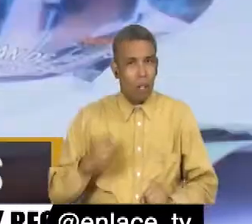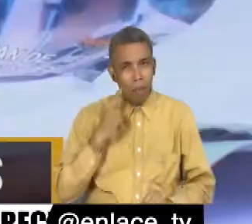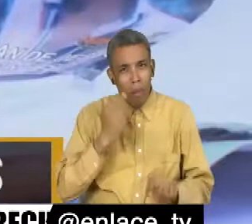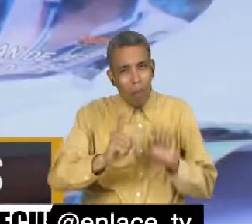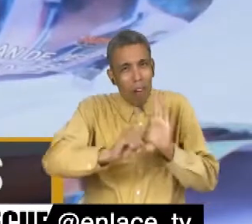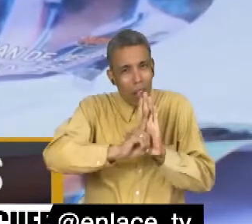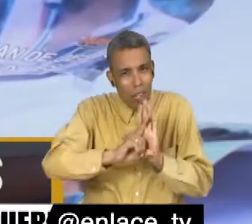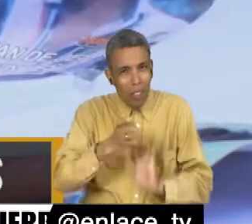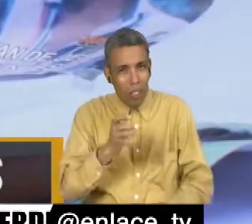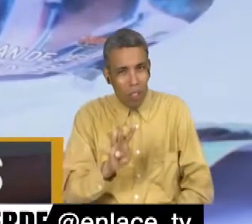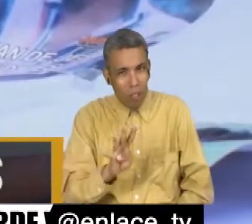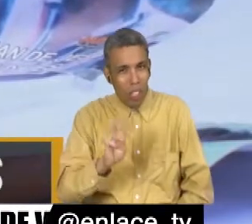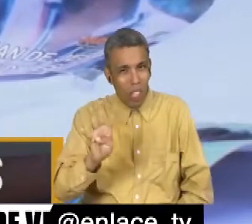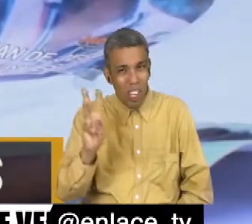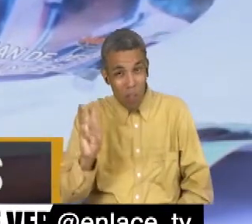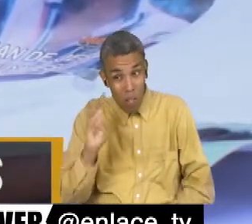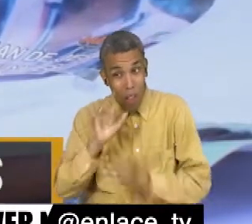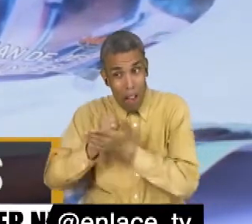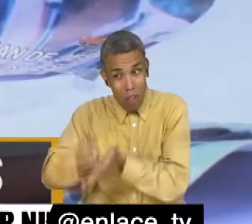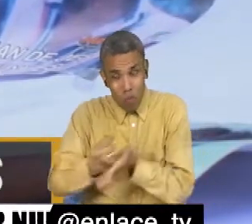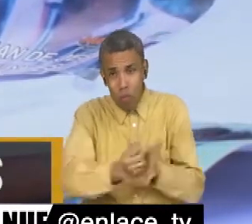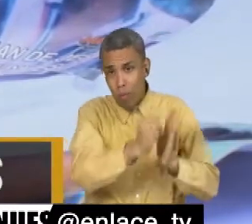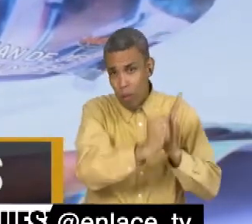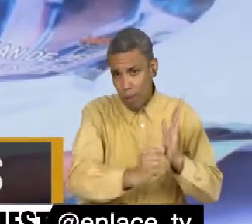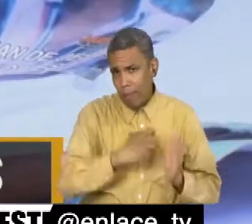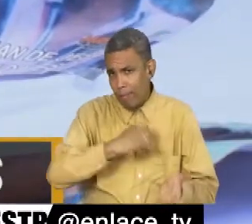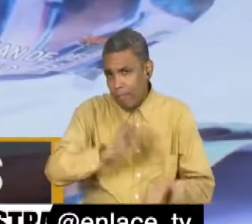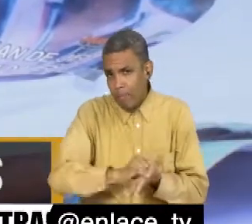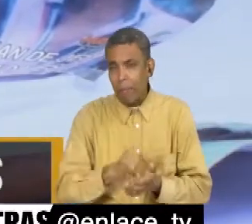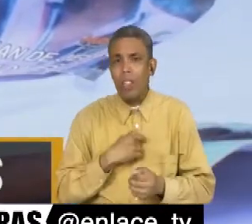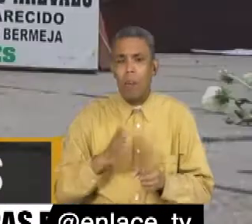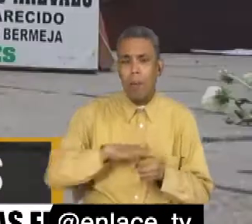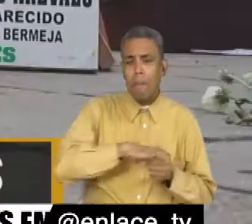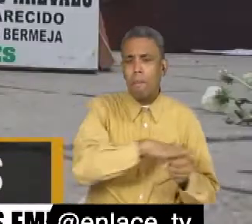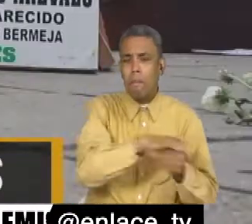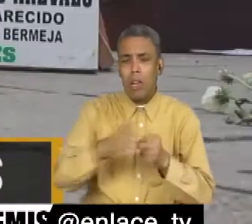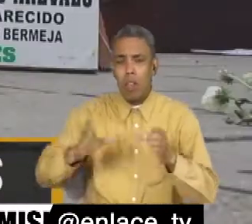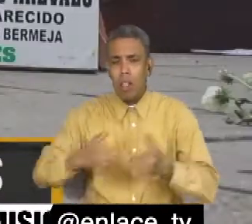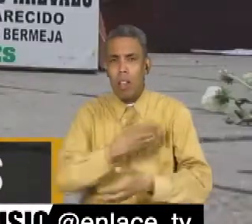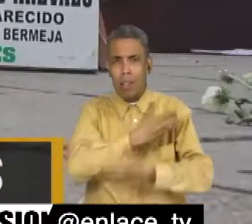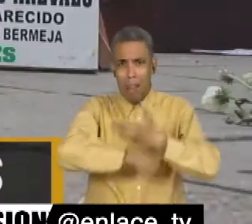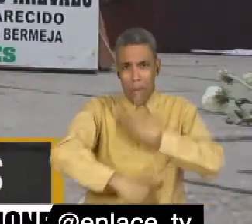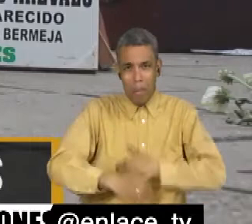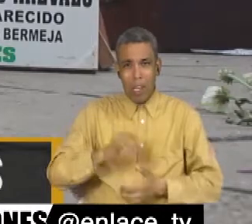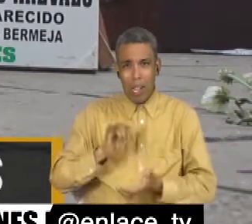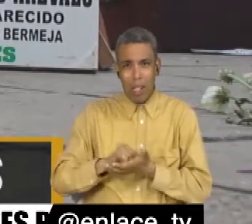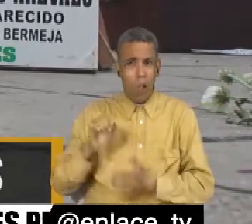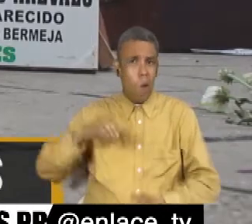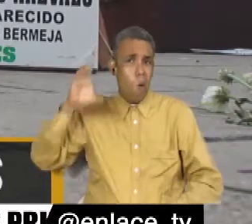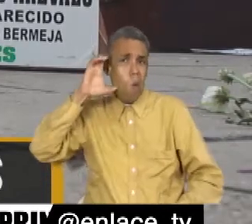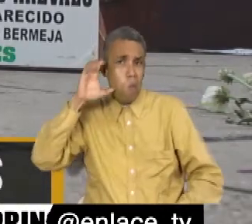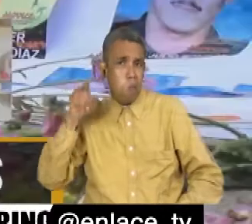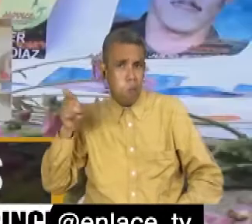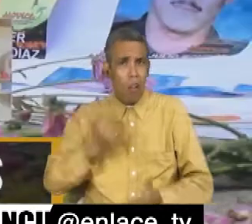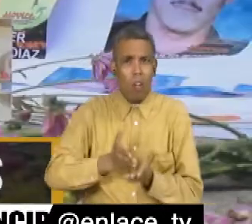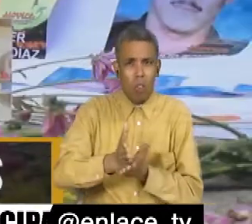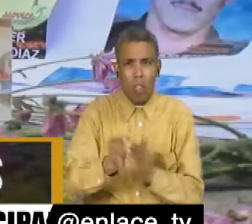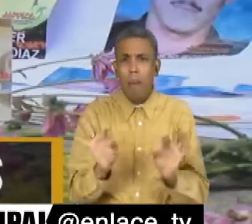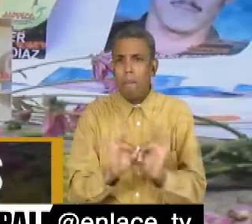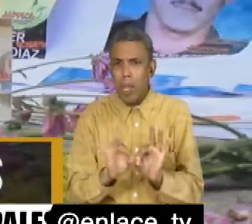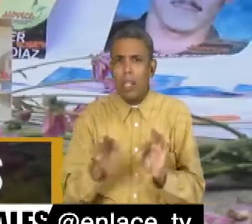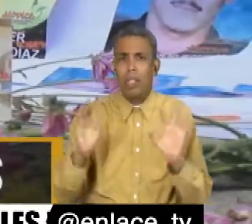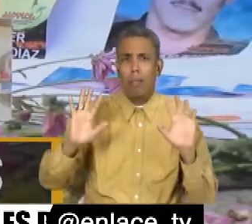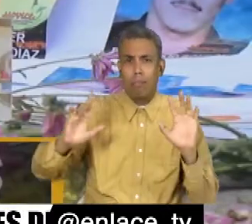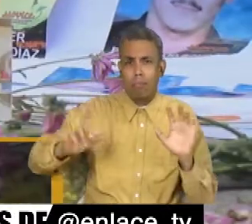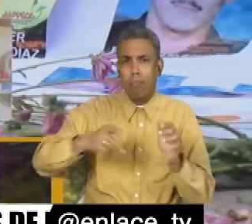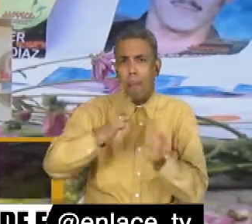1448. A esta hora, en la cancha del barrio El Campín de la Comuna 7, se realizan otras actividades que rinden homenaje a las víctimas del conflicto armado